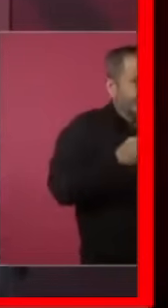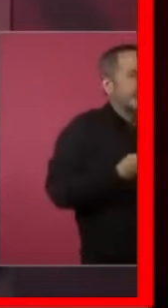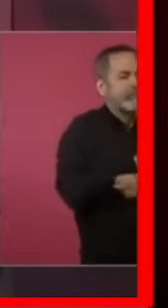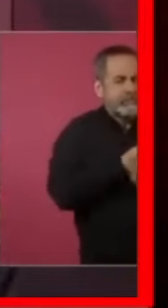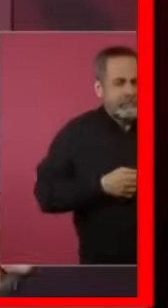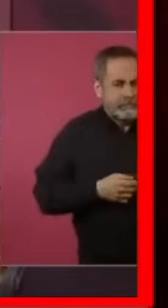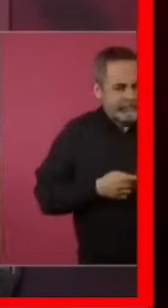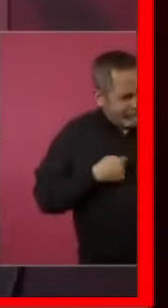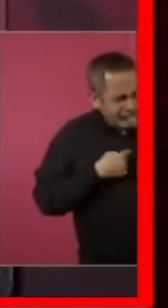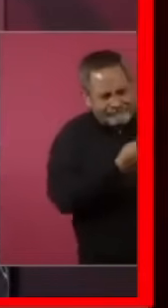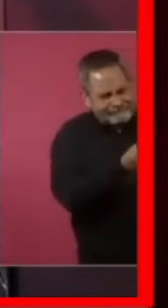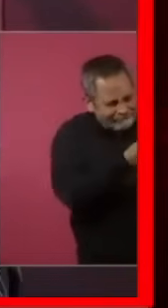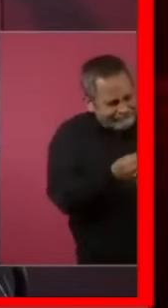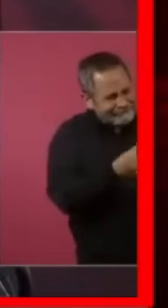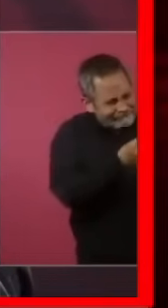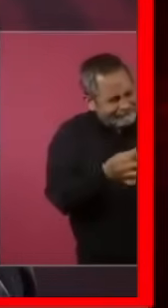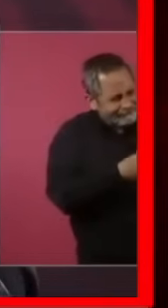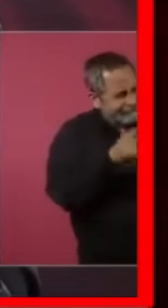y les voy a explicar.